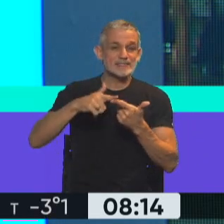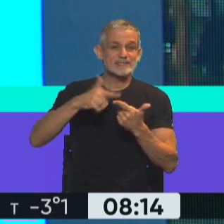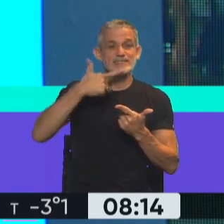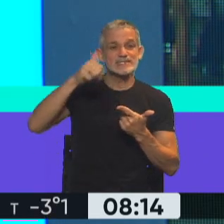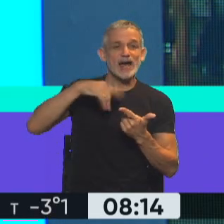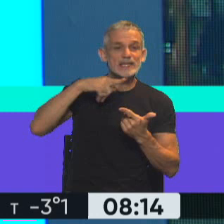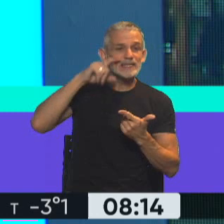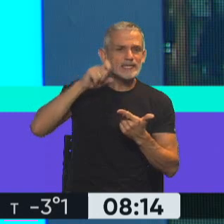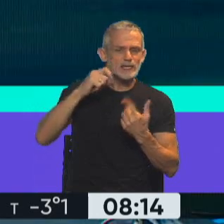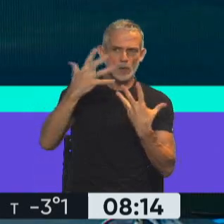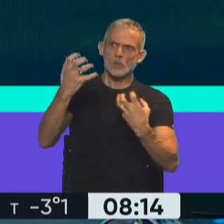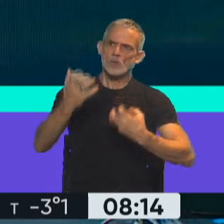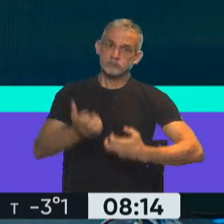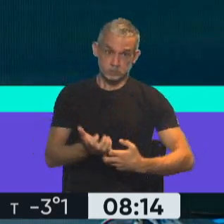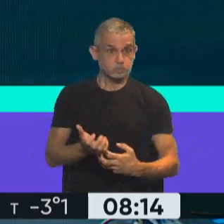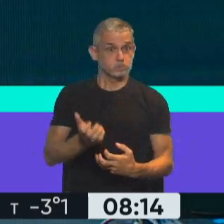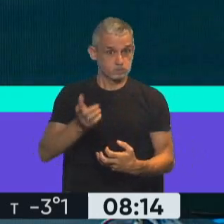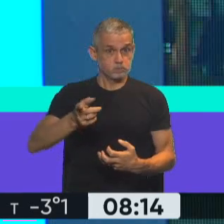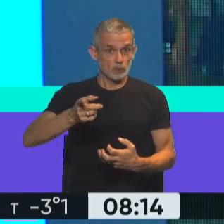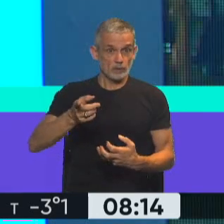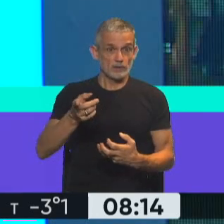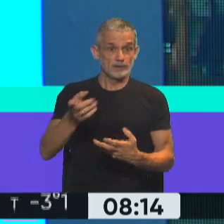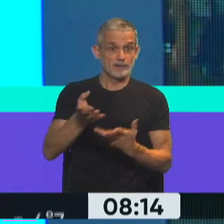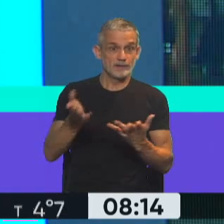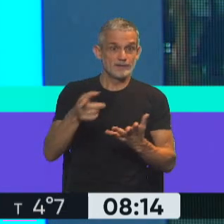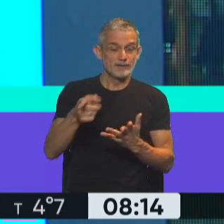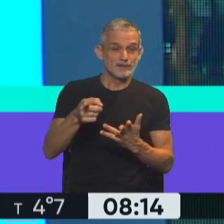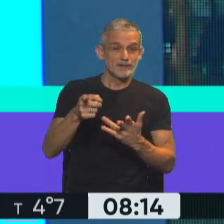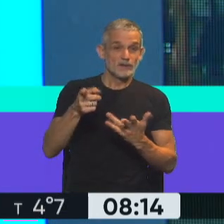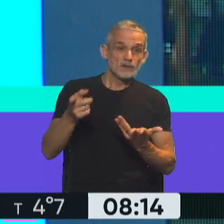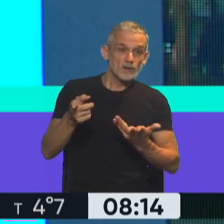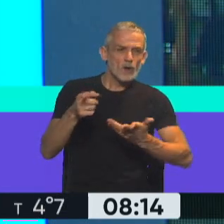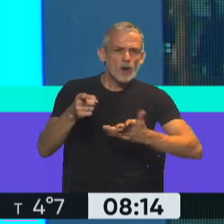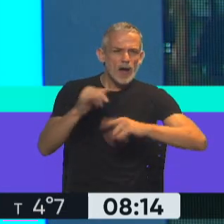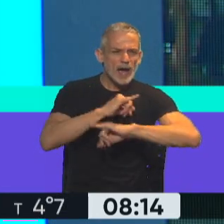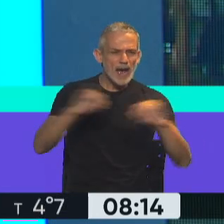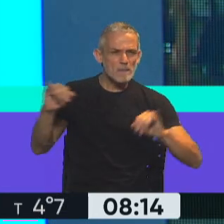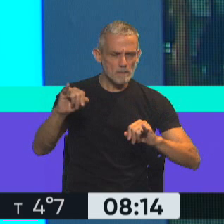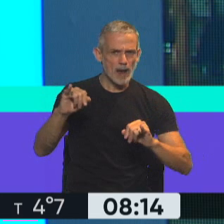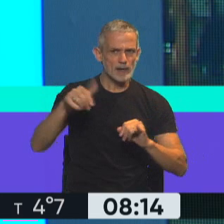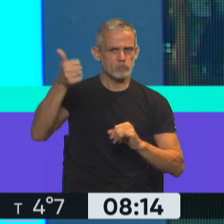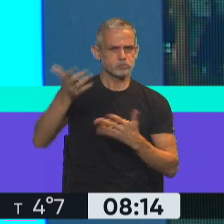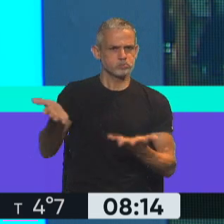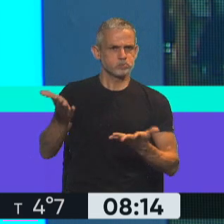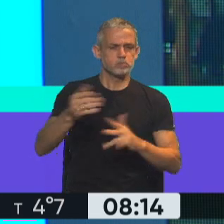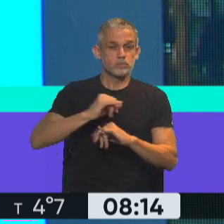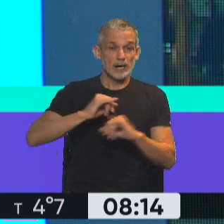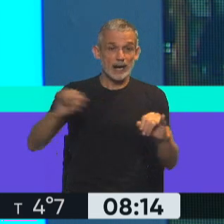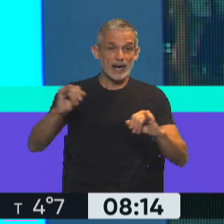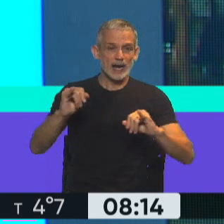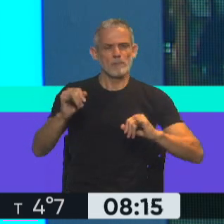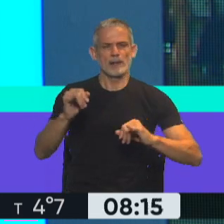Santilli cierta atracción. Efectivamente, digo, se logró con una campaña que en muchos casos fue una campaña que